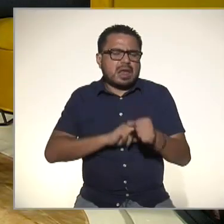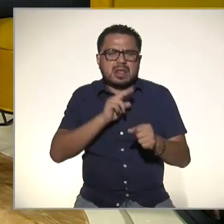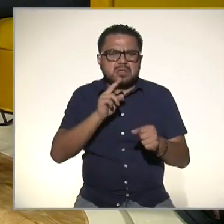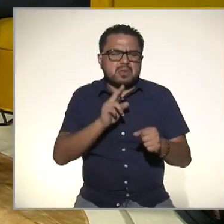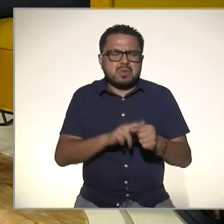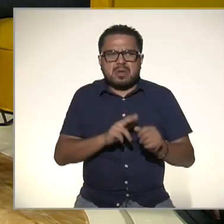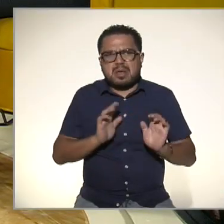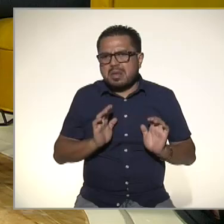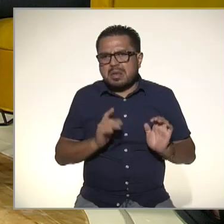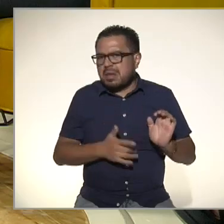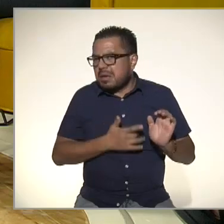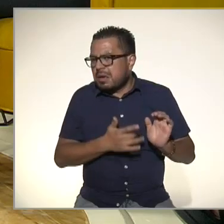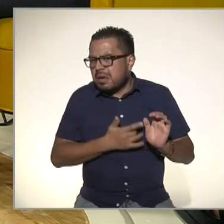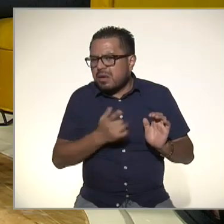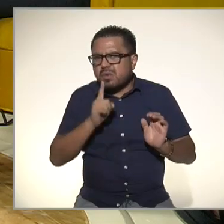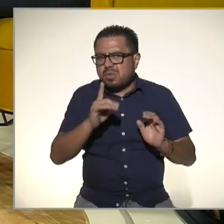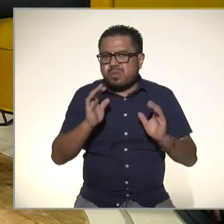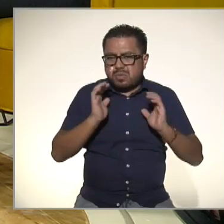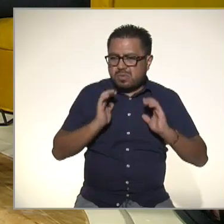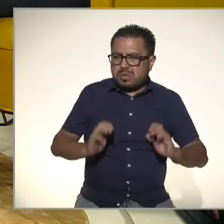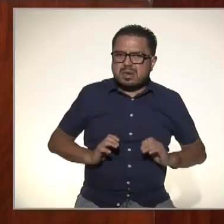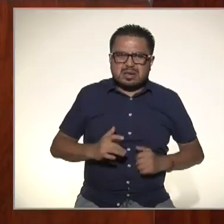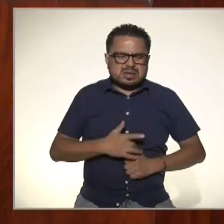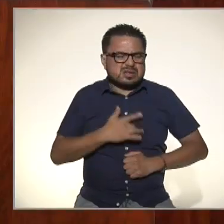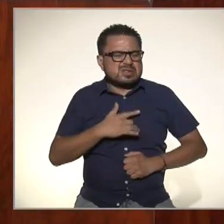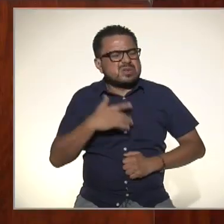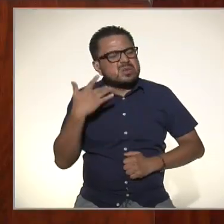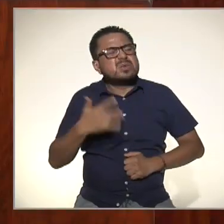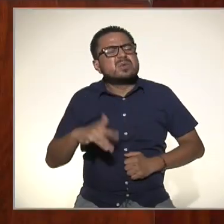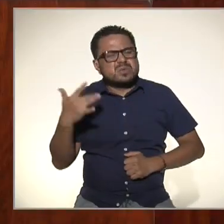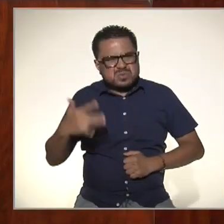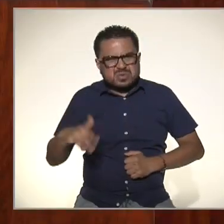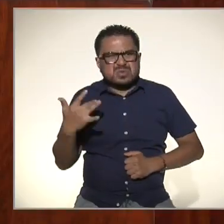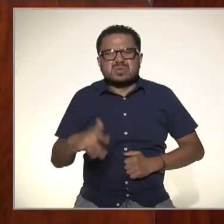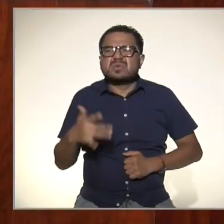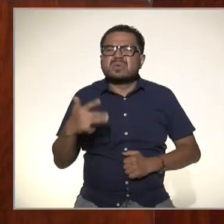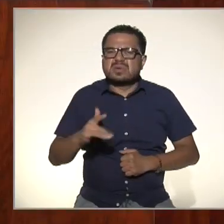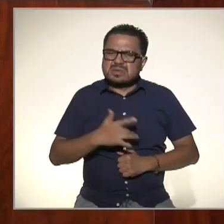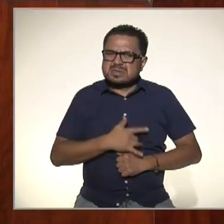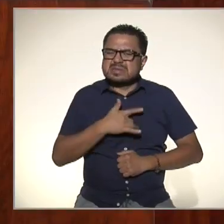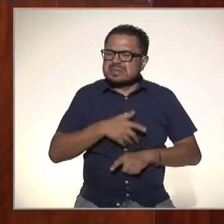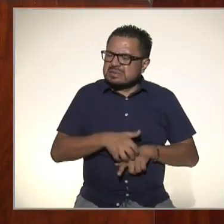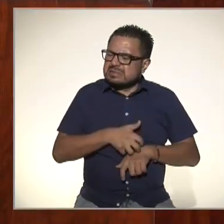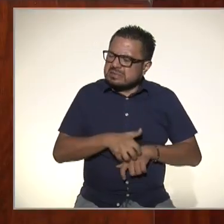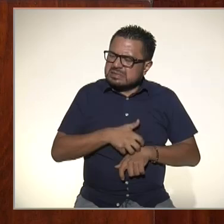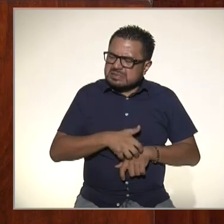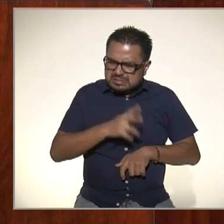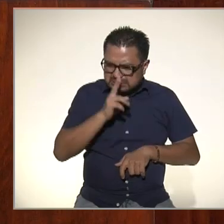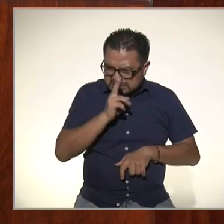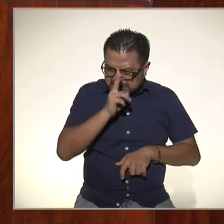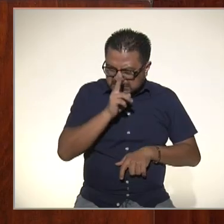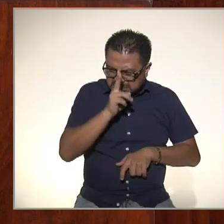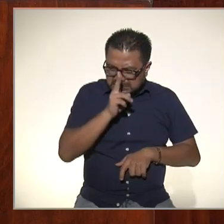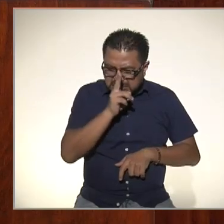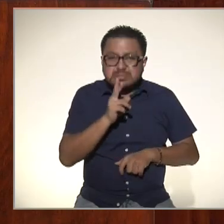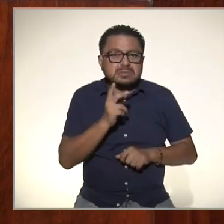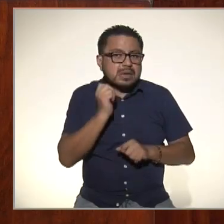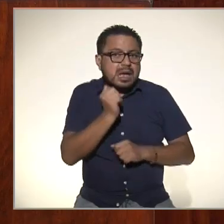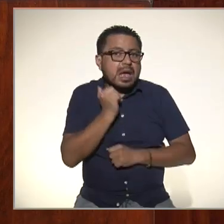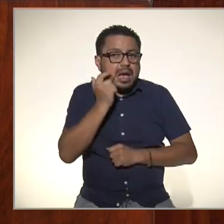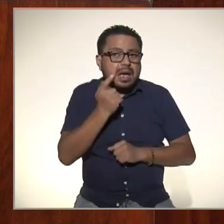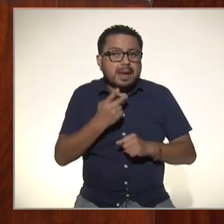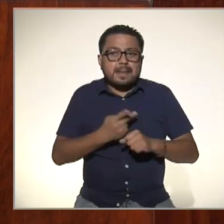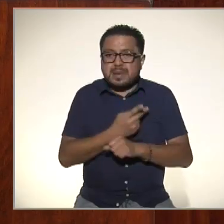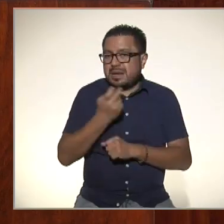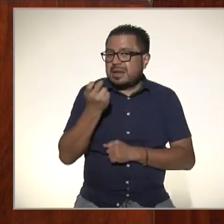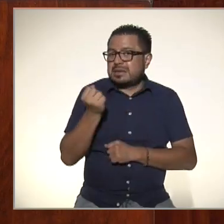normal, digamos, que un cuerpo se sienta dolorido, que sienta dolor, que sienta comezón. Entonces, cuando algo así empieza a suceder